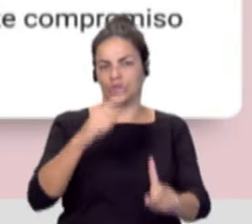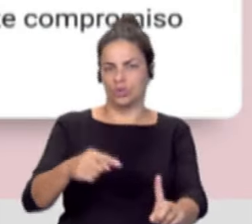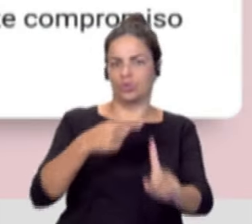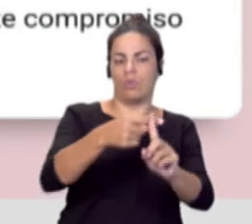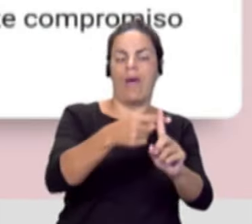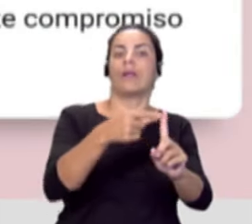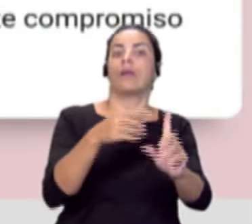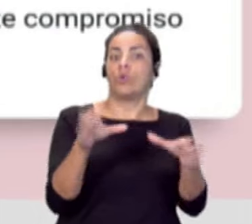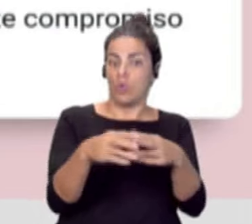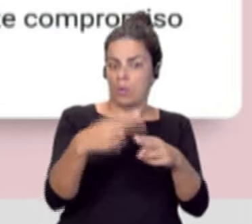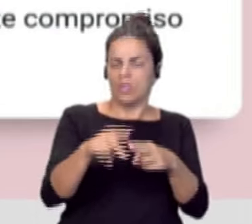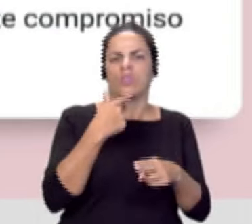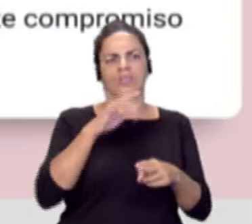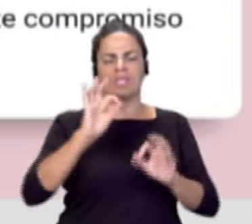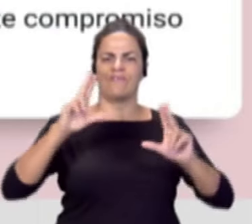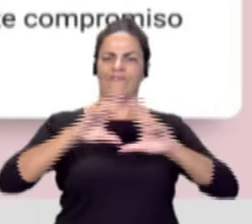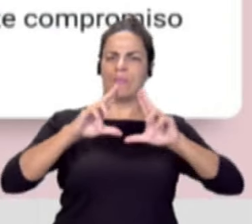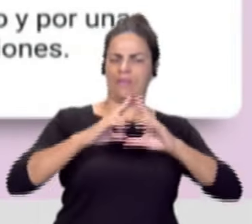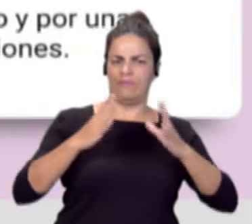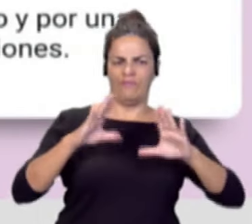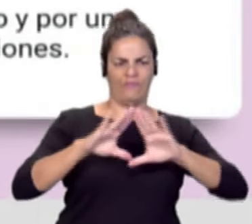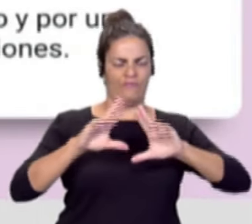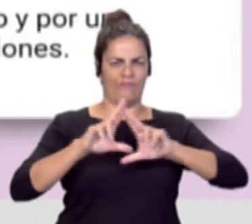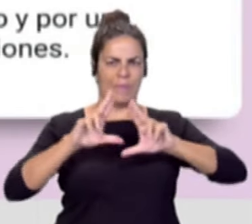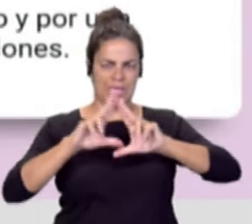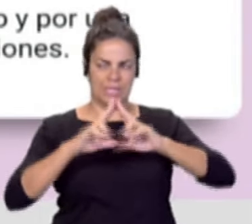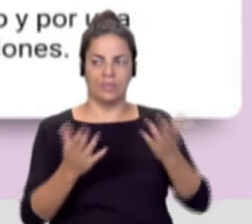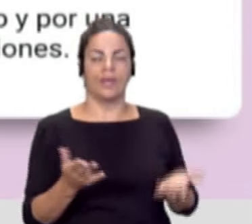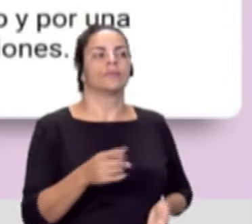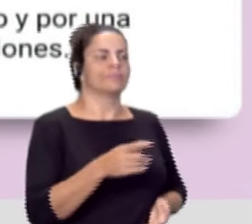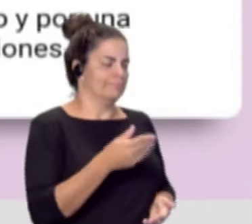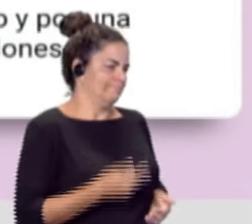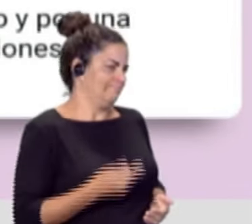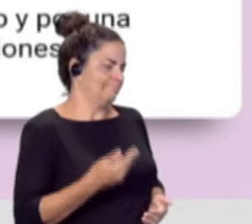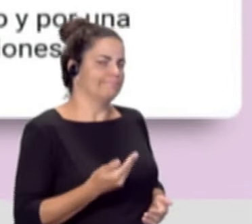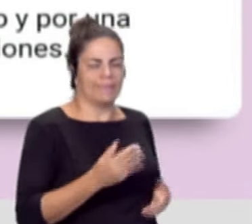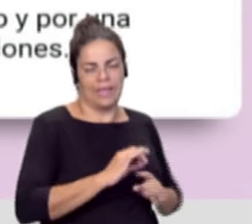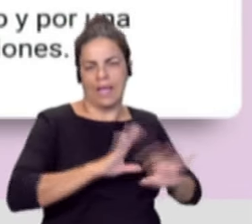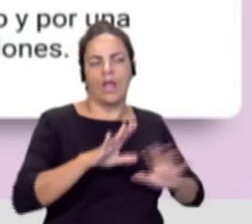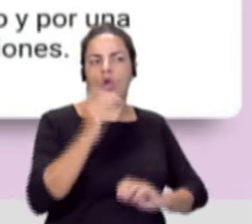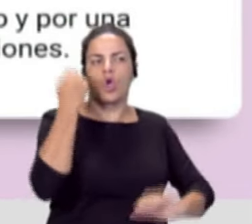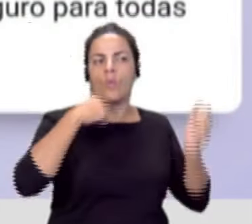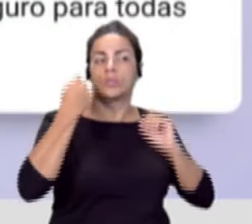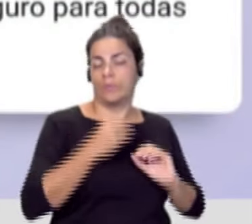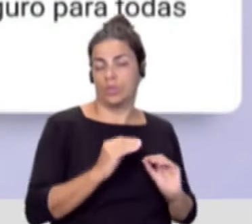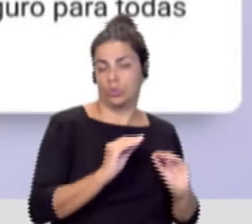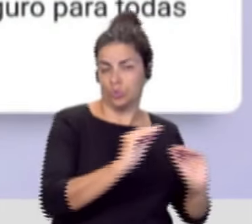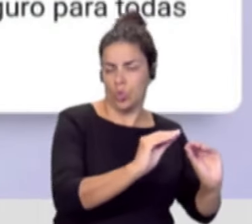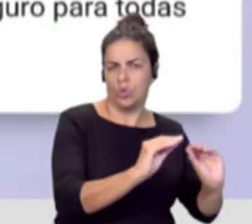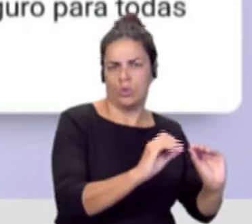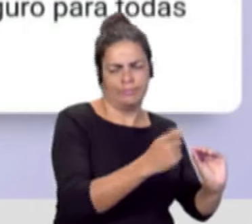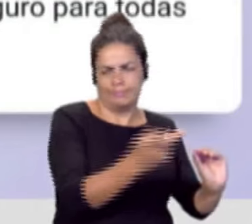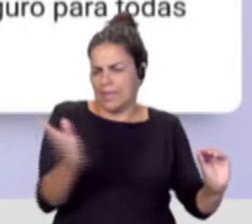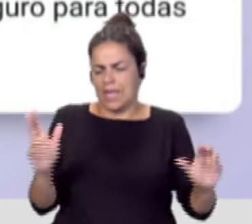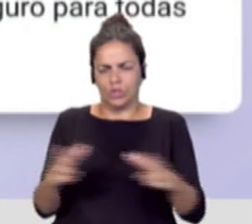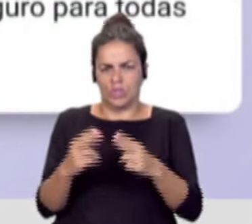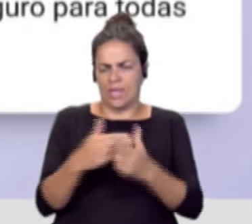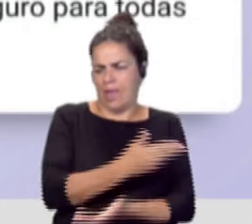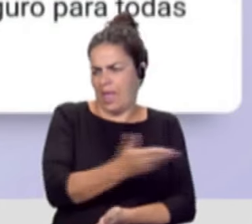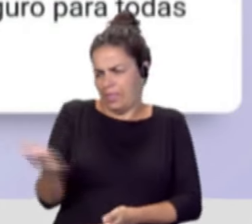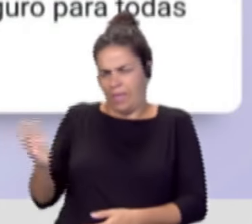feminista. Ahí hay una relevancia, ¿no? Está claro que este tipo de comportamientos son comportamientos generalizados en la sociedad, no